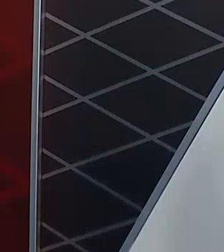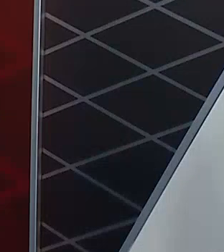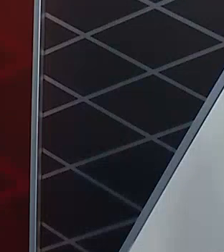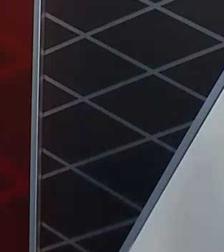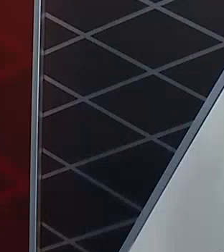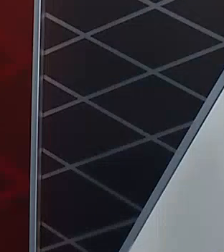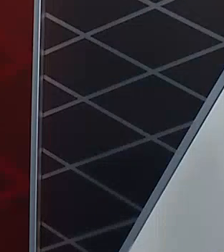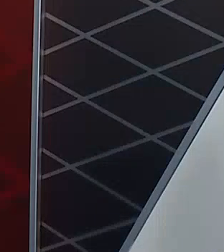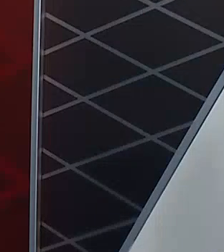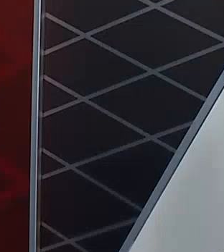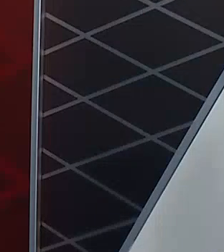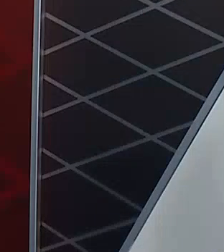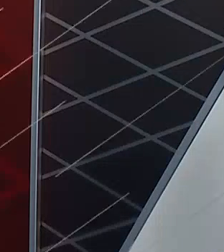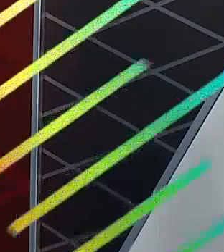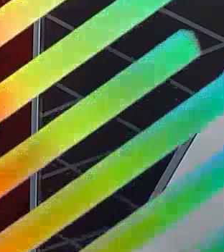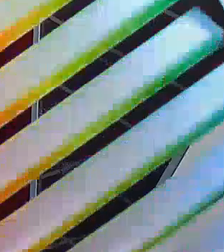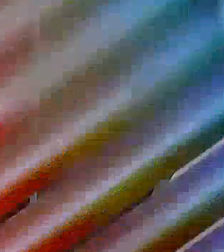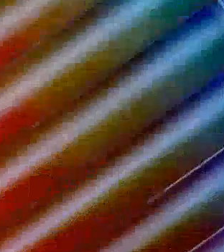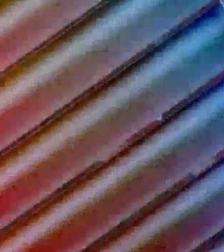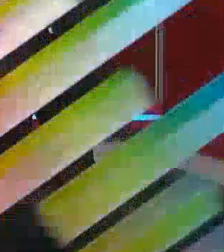Escaños reservados.